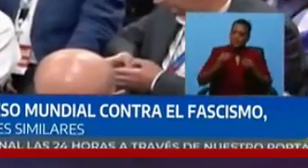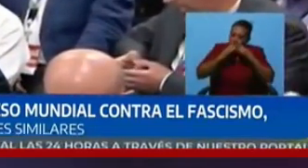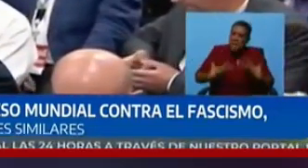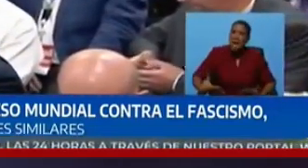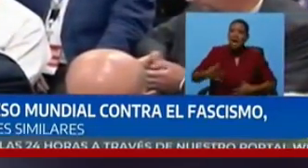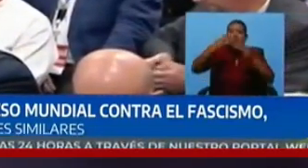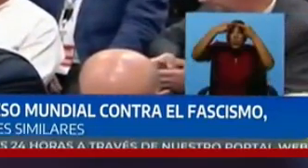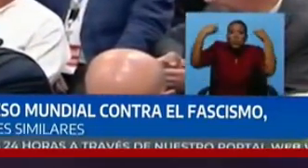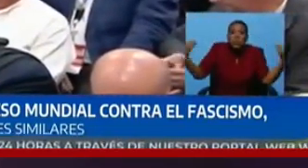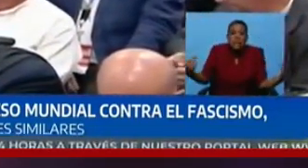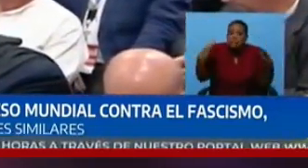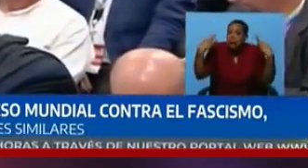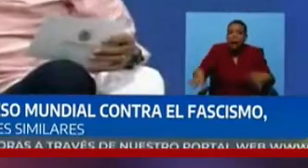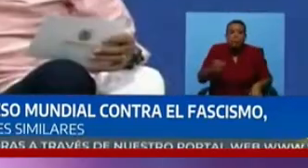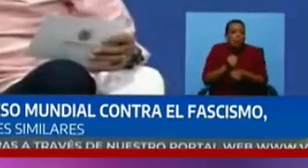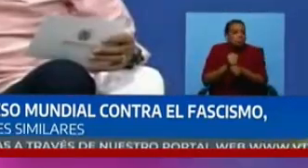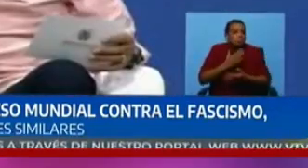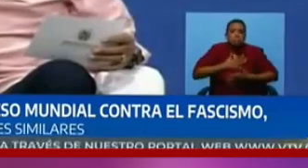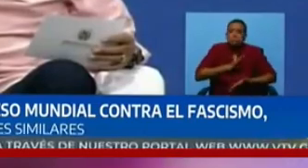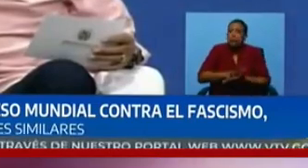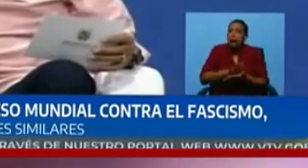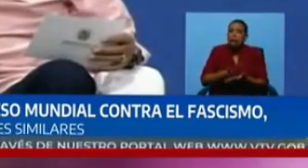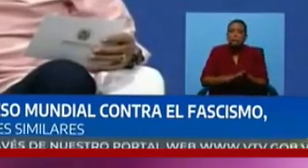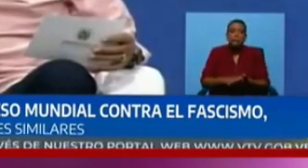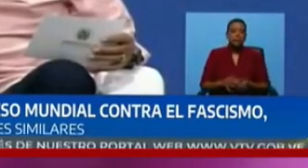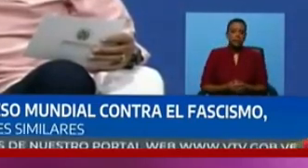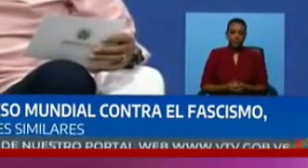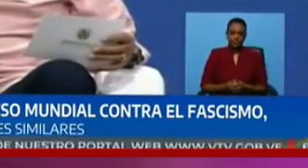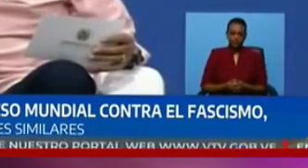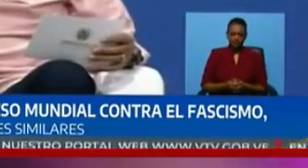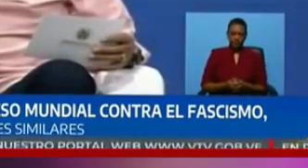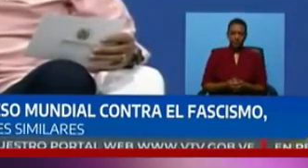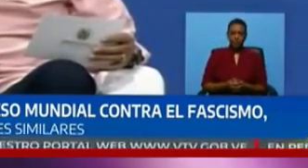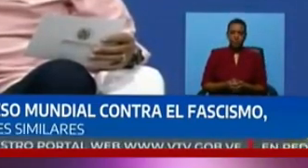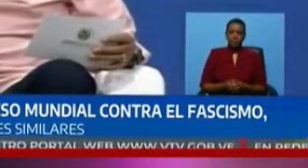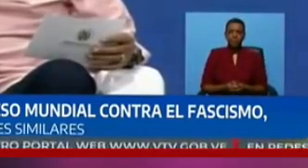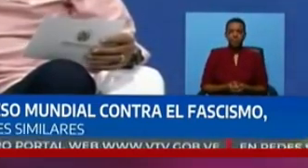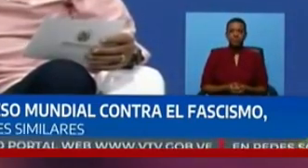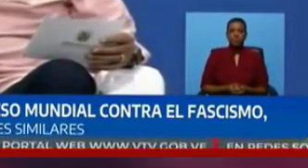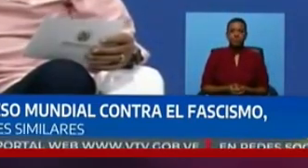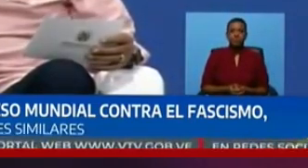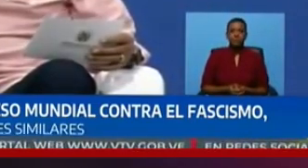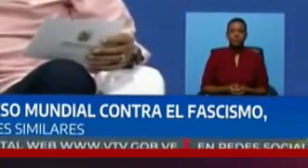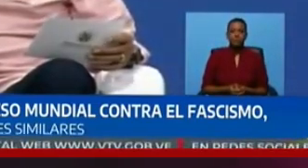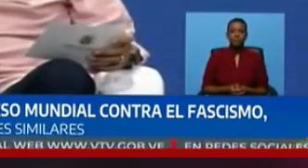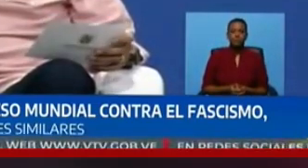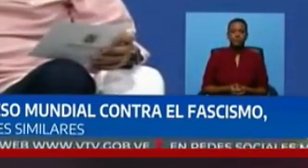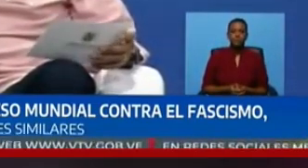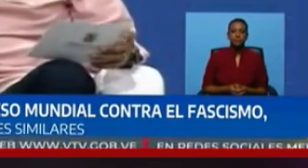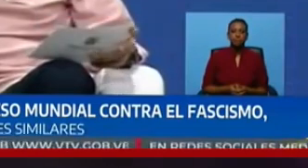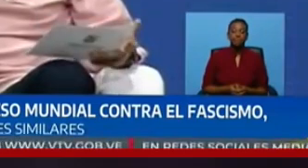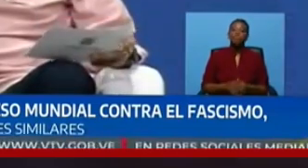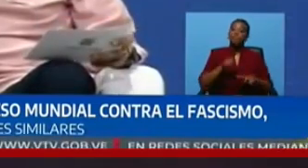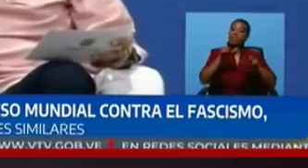muy importante articularnos, la articulación de todos los núcleos de resistencia